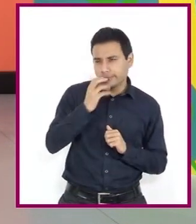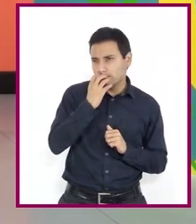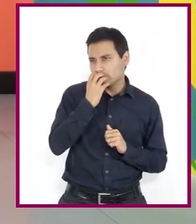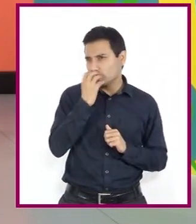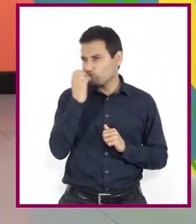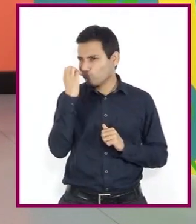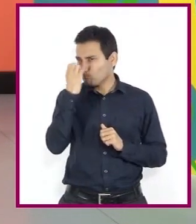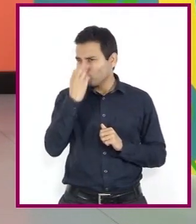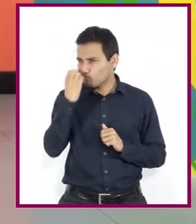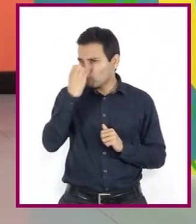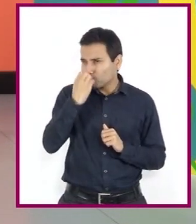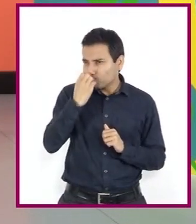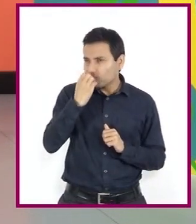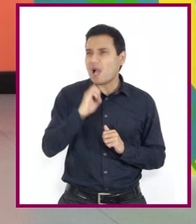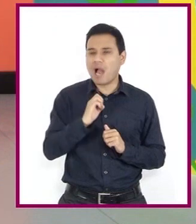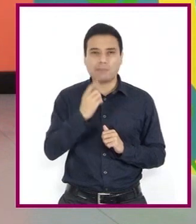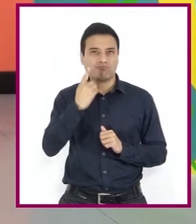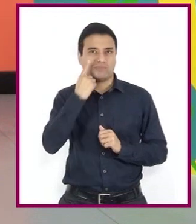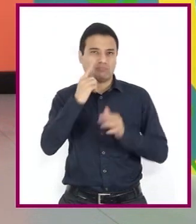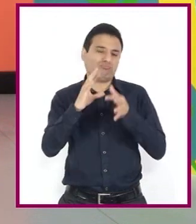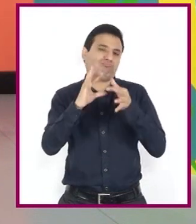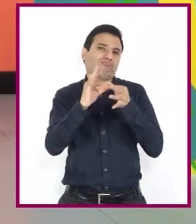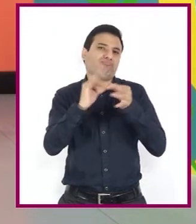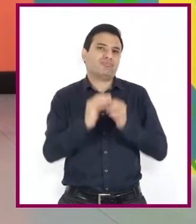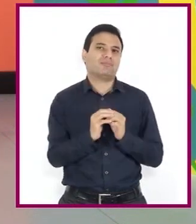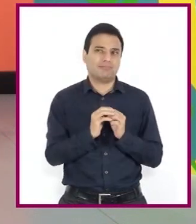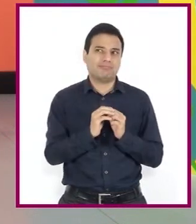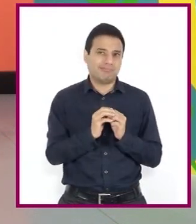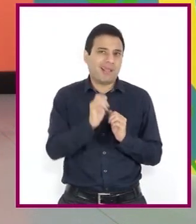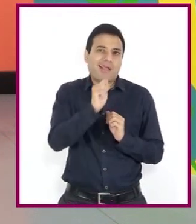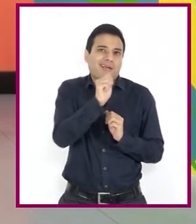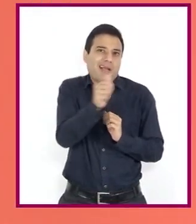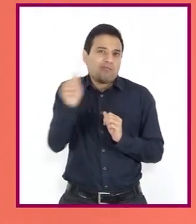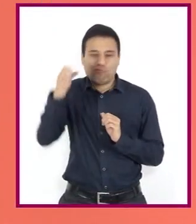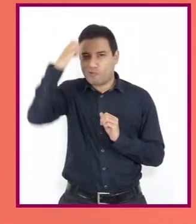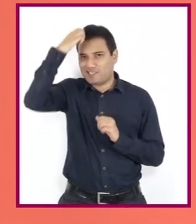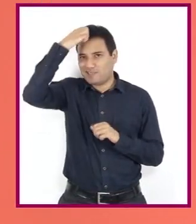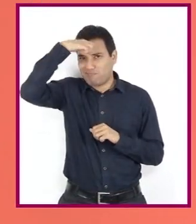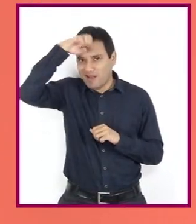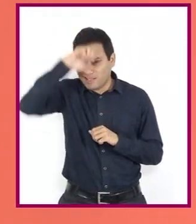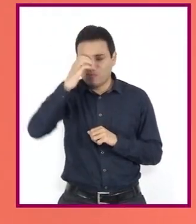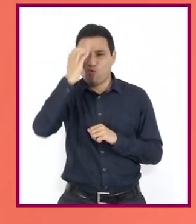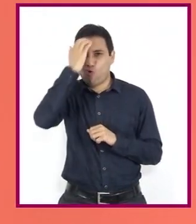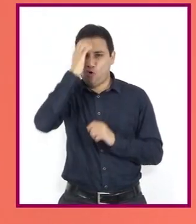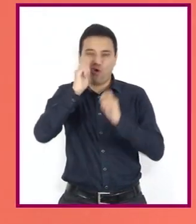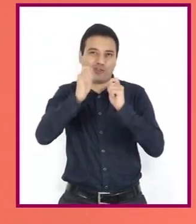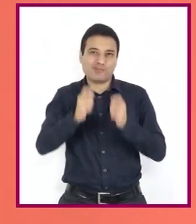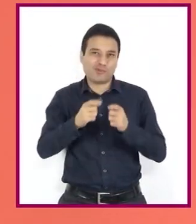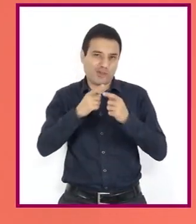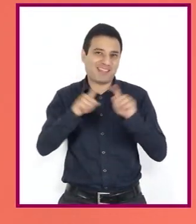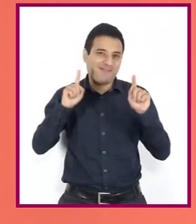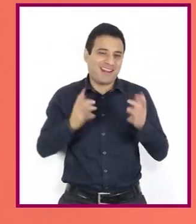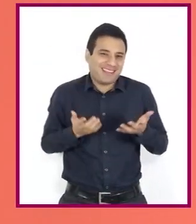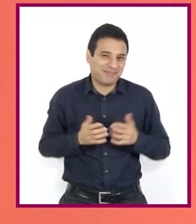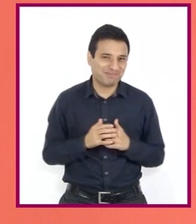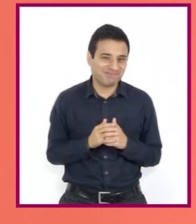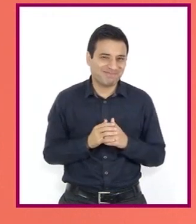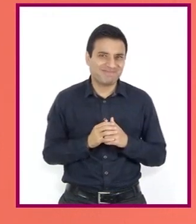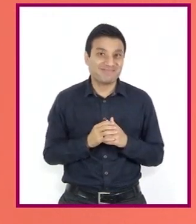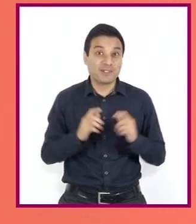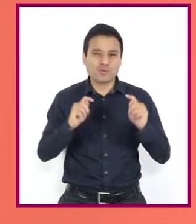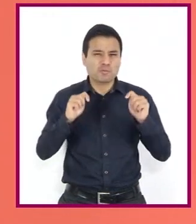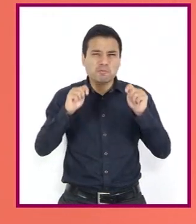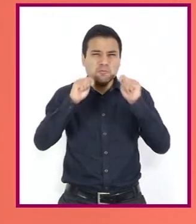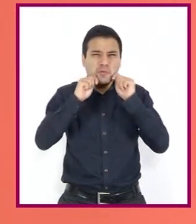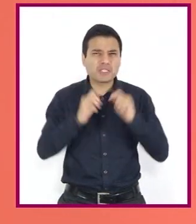cada uno lo hizo con base en lo que conoce y en su experiencia. Por eso no coincidimos. Sin embargo, eso